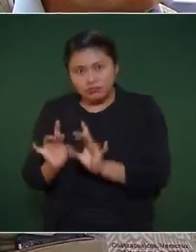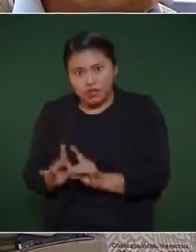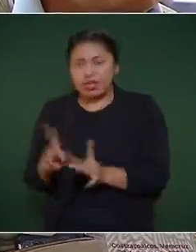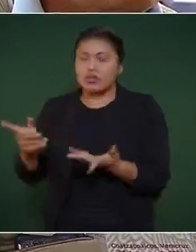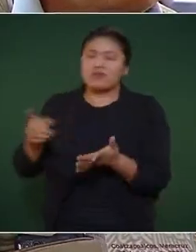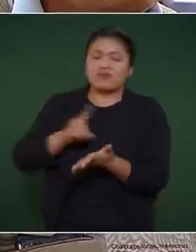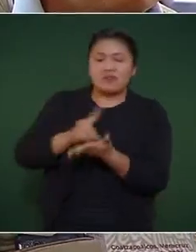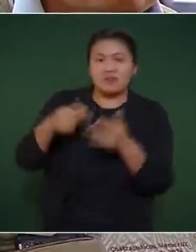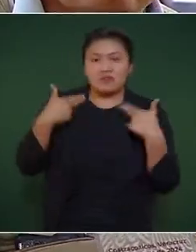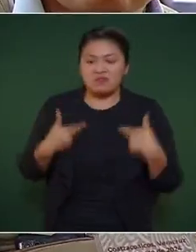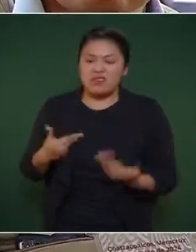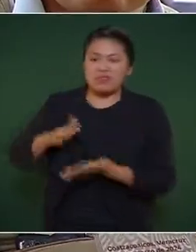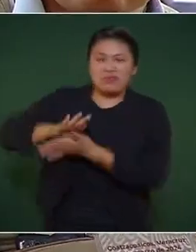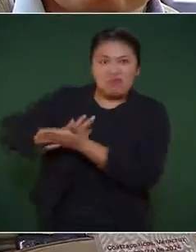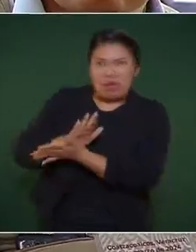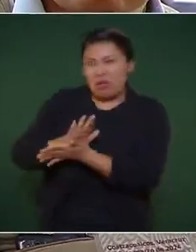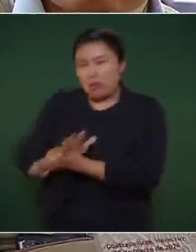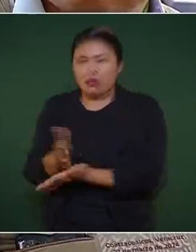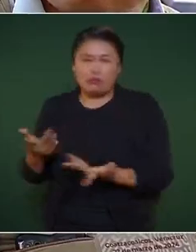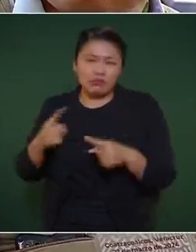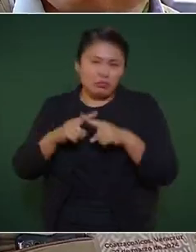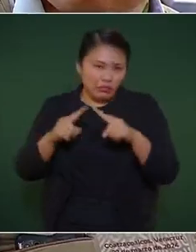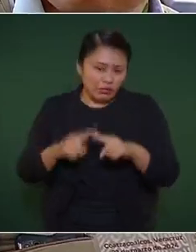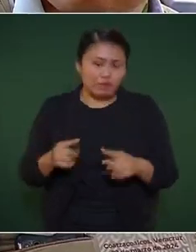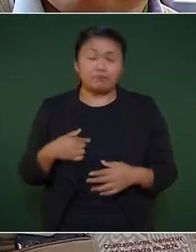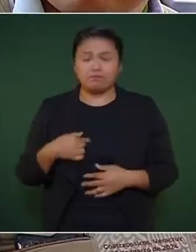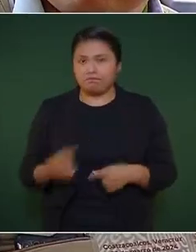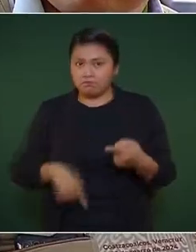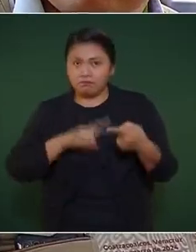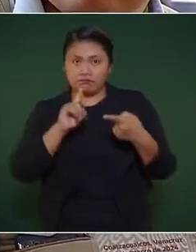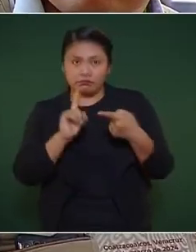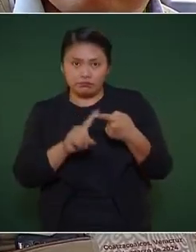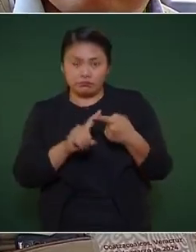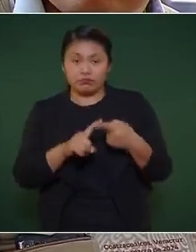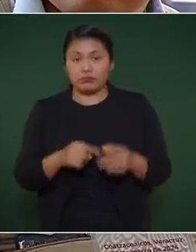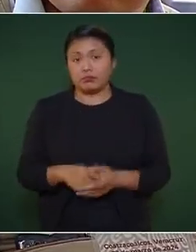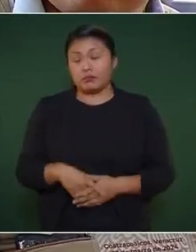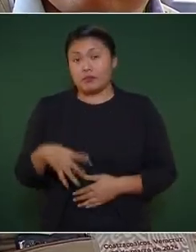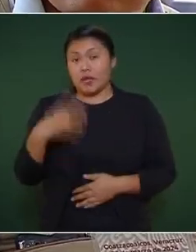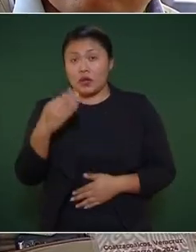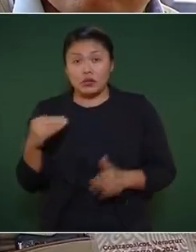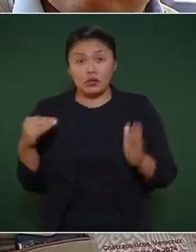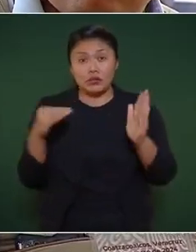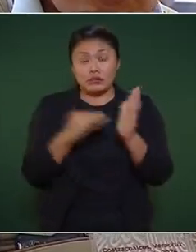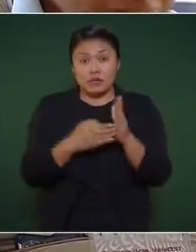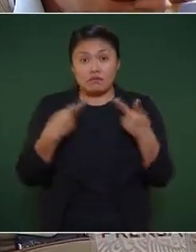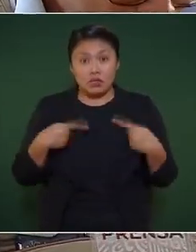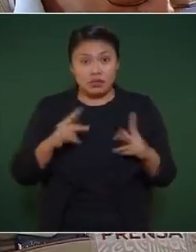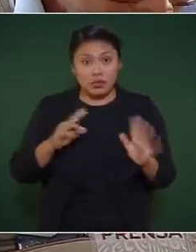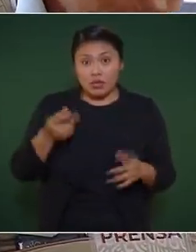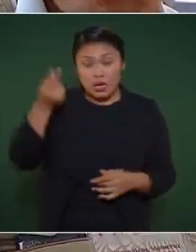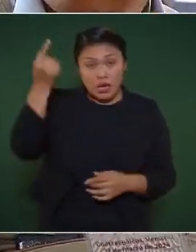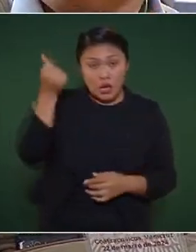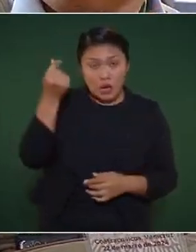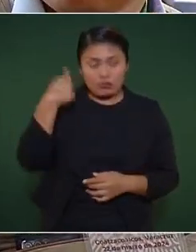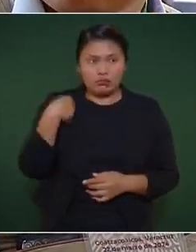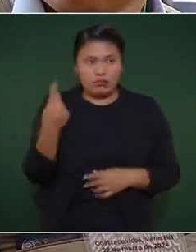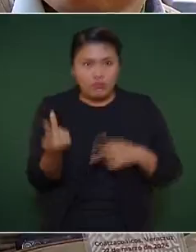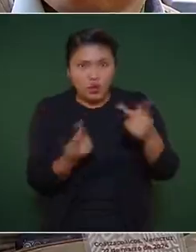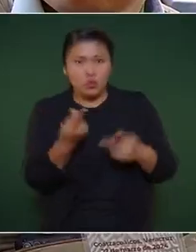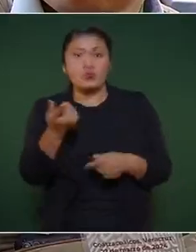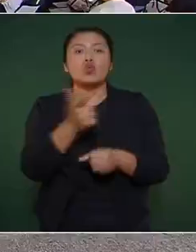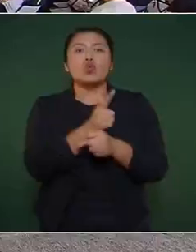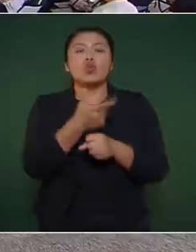derechos humanos, entre otras. La primera: al menos 14,000 jubilados petroleros buscan saber si un licenciado de